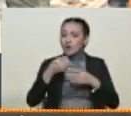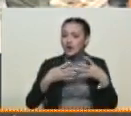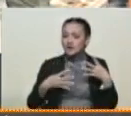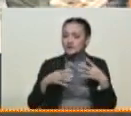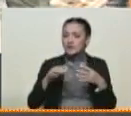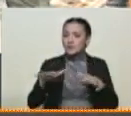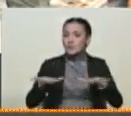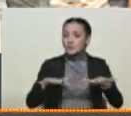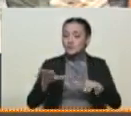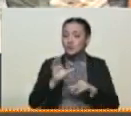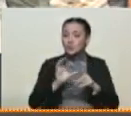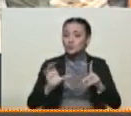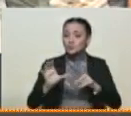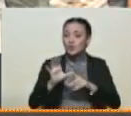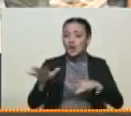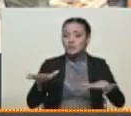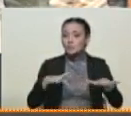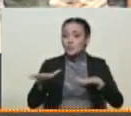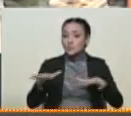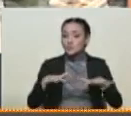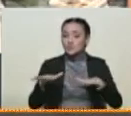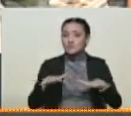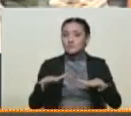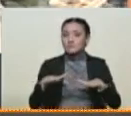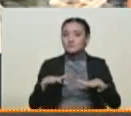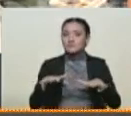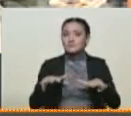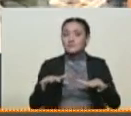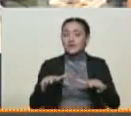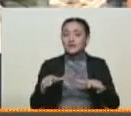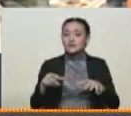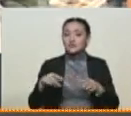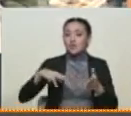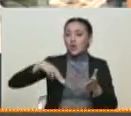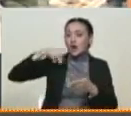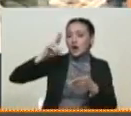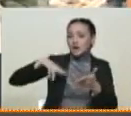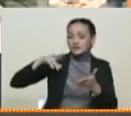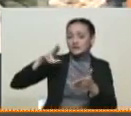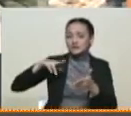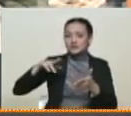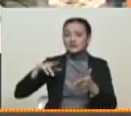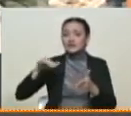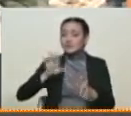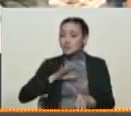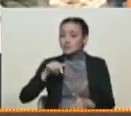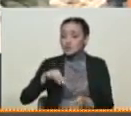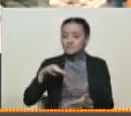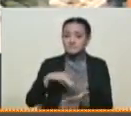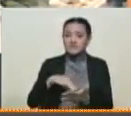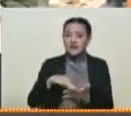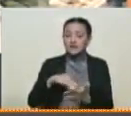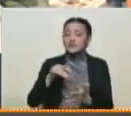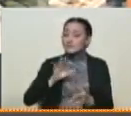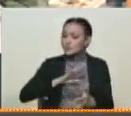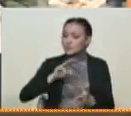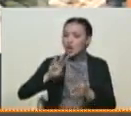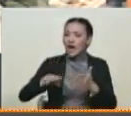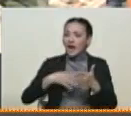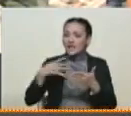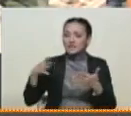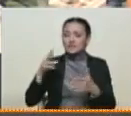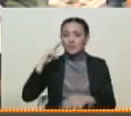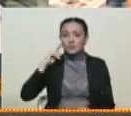movimiento cultural, del movimiento de artistas, de cultores del Estado Miranda, que es la agenda bolivariana, que es la